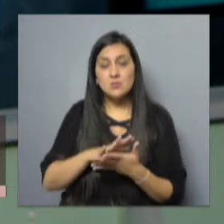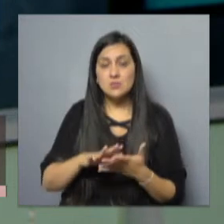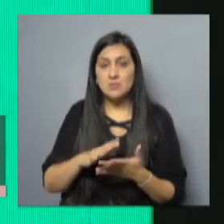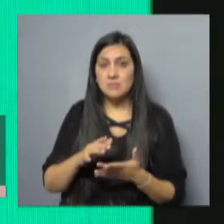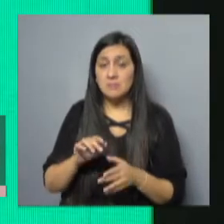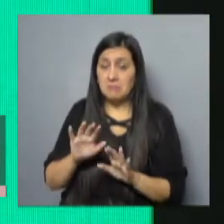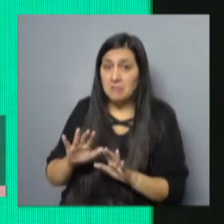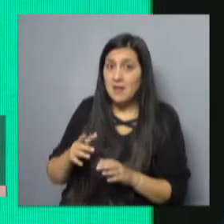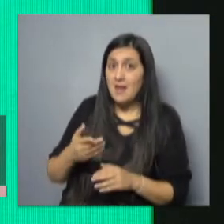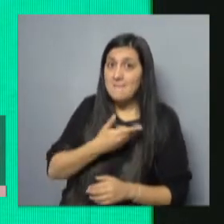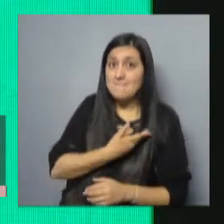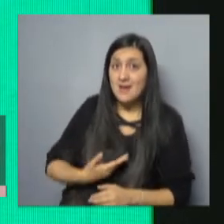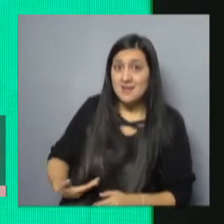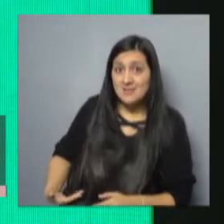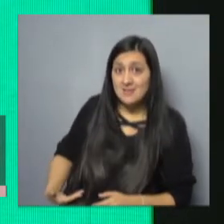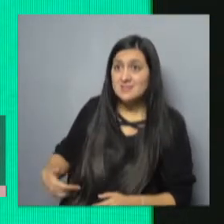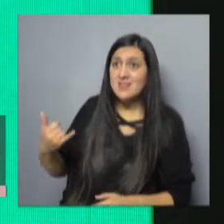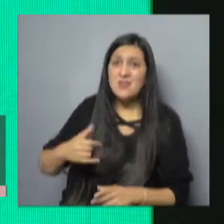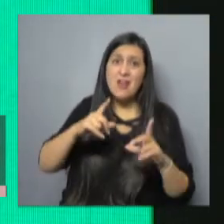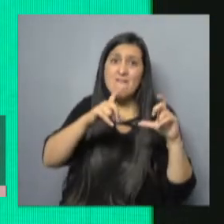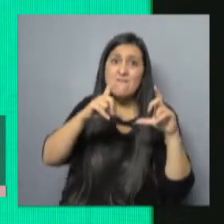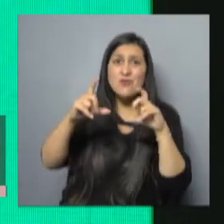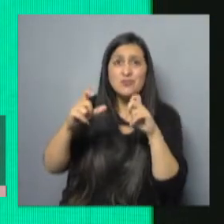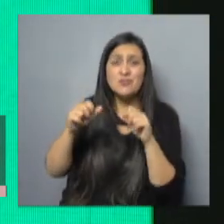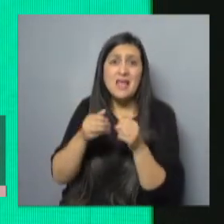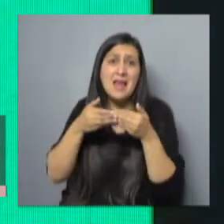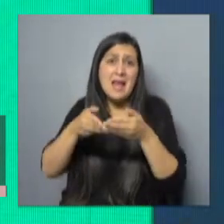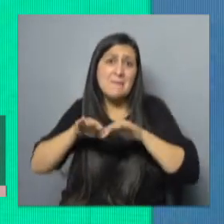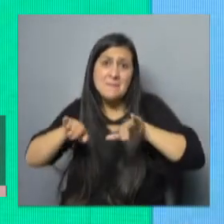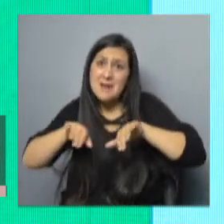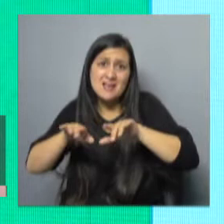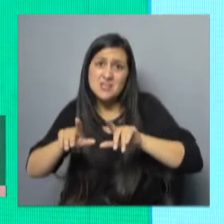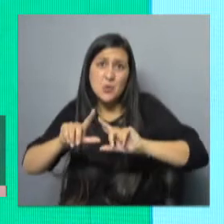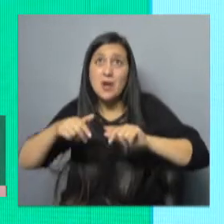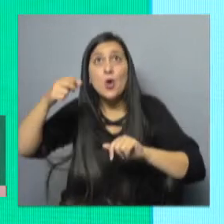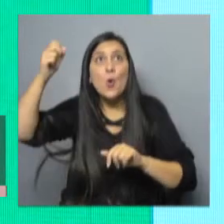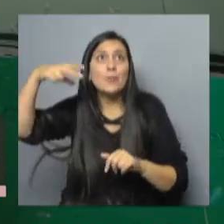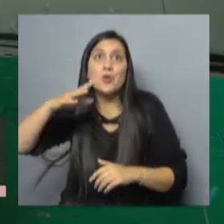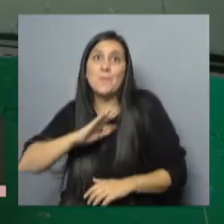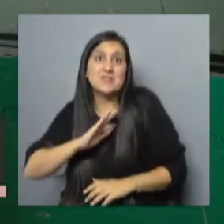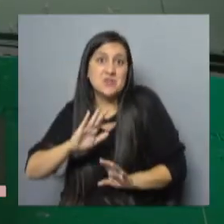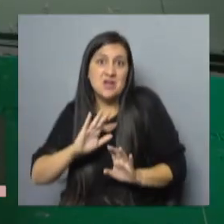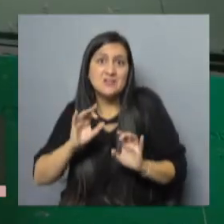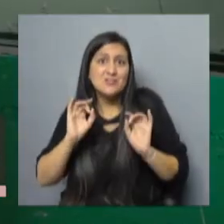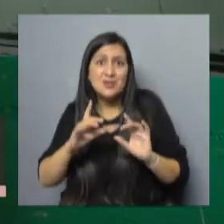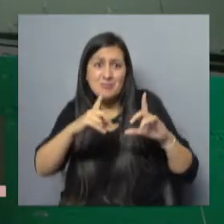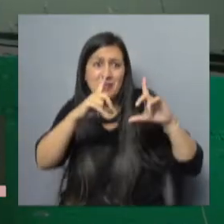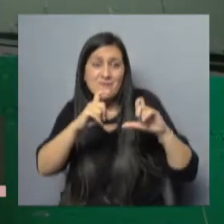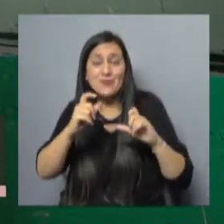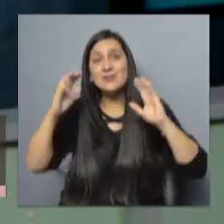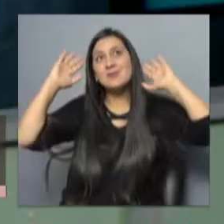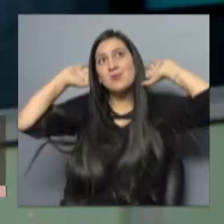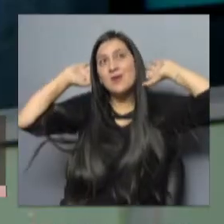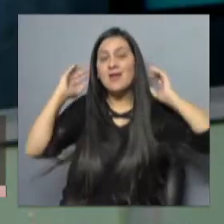las maestras era una foto en la playa una foto y ni siquiera en la opinión bueno parece